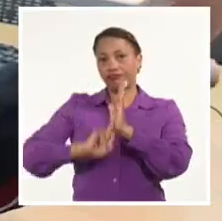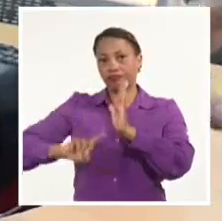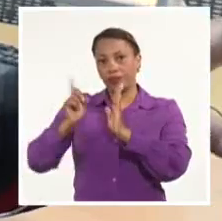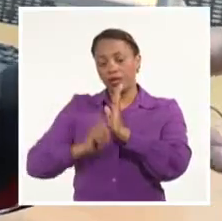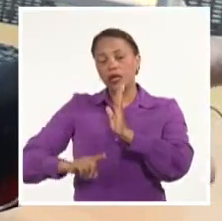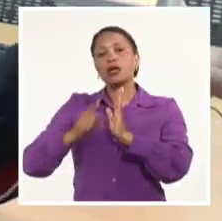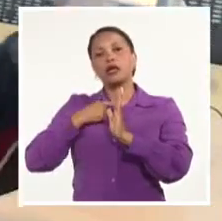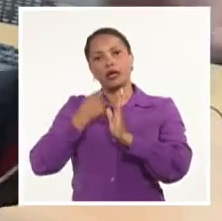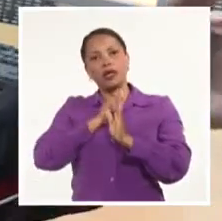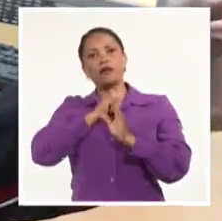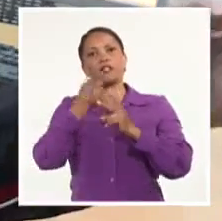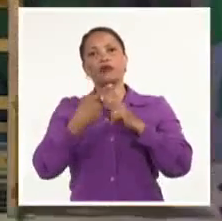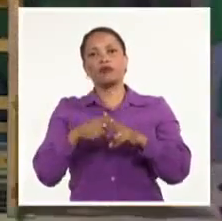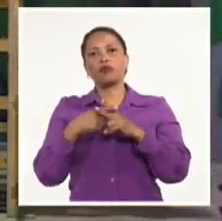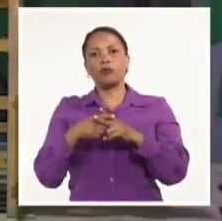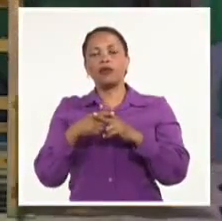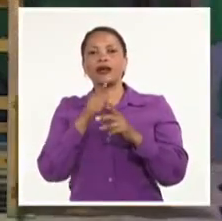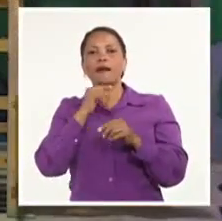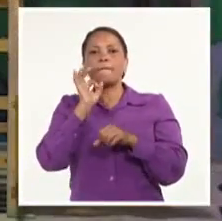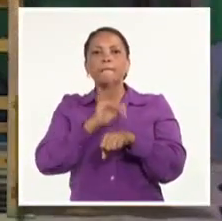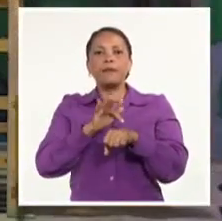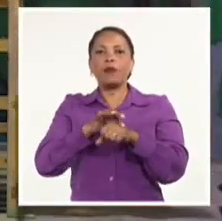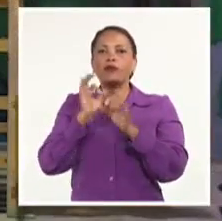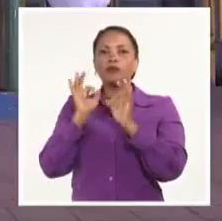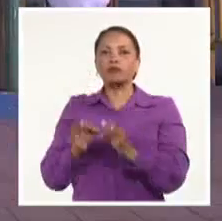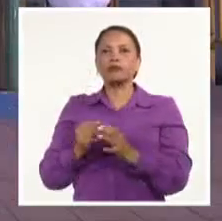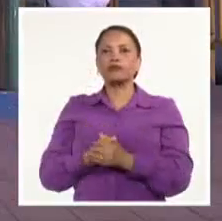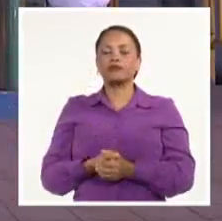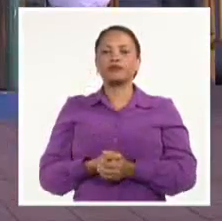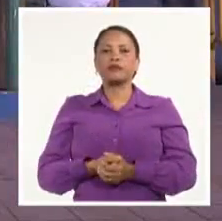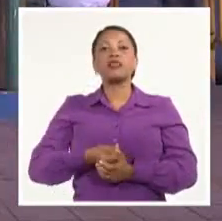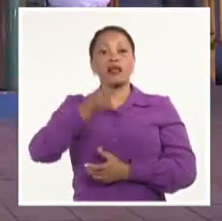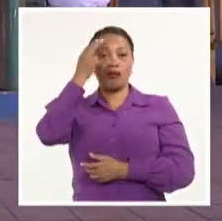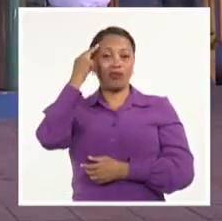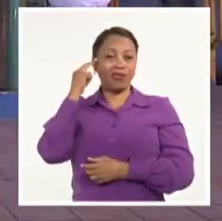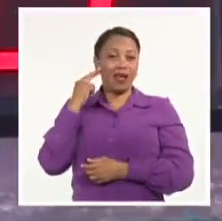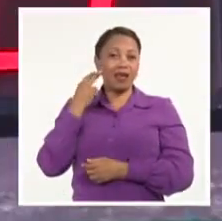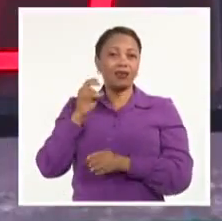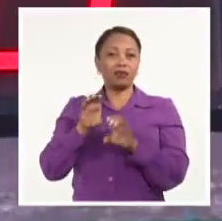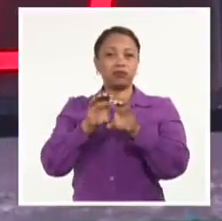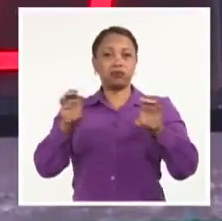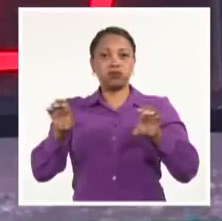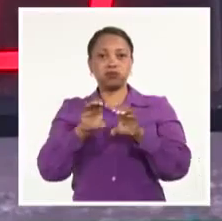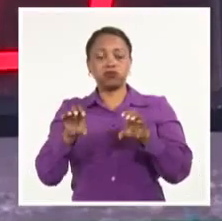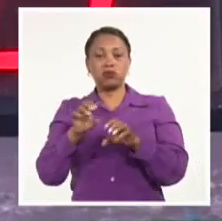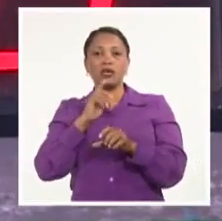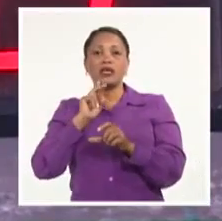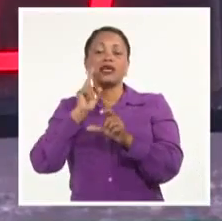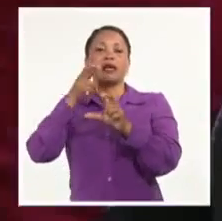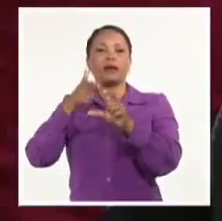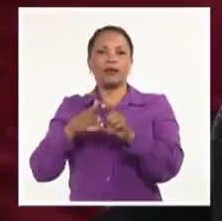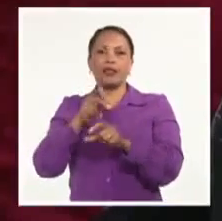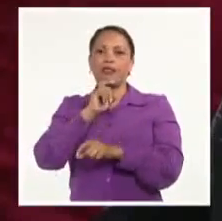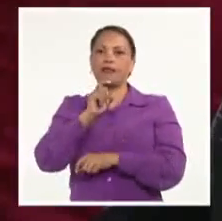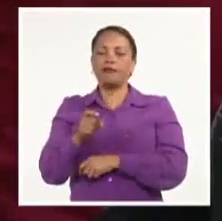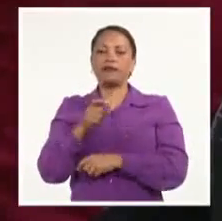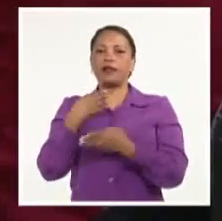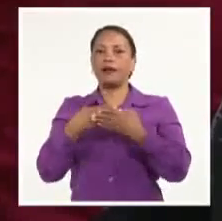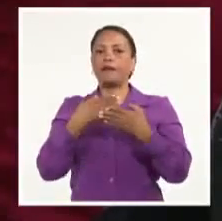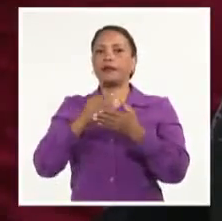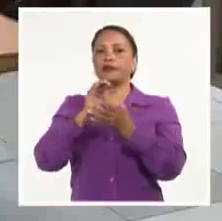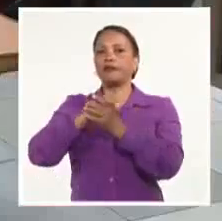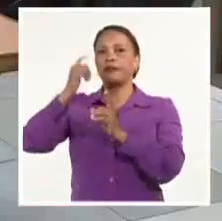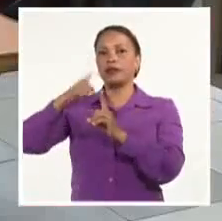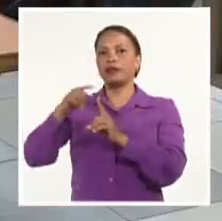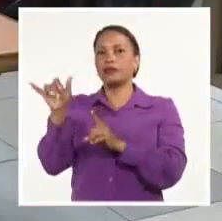misma medida en que operamos. Además del deterioro de los años y los golpes del azufre contenido en el crudo nacional, a las Guiteras, como sucede en el